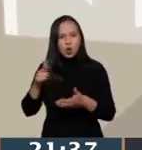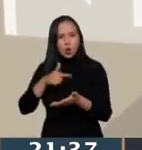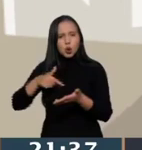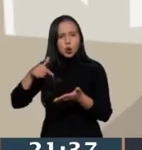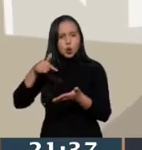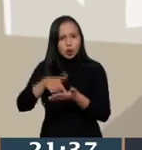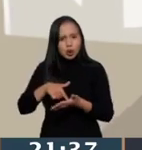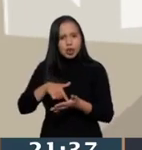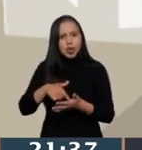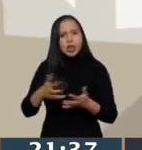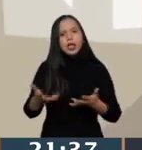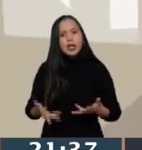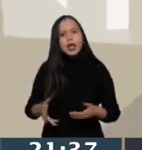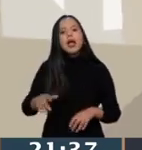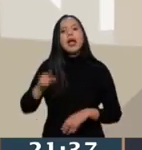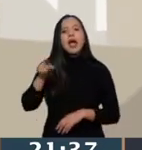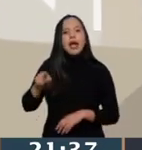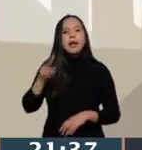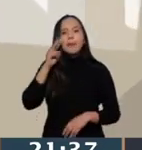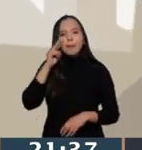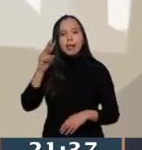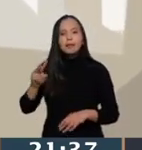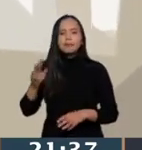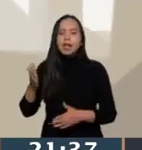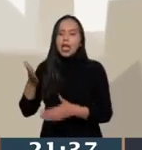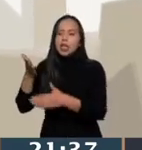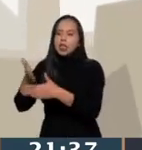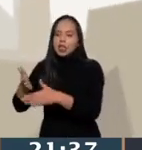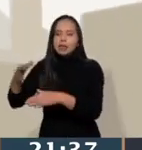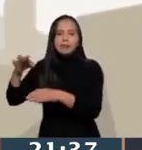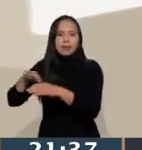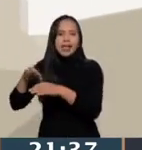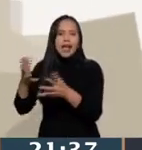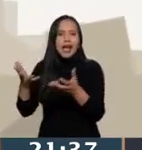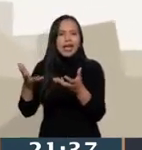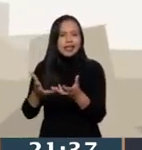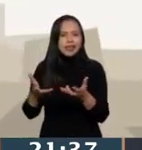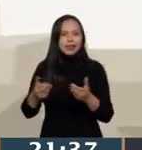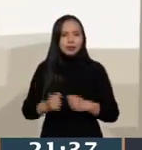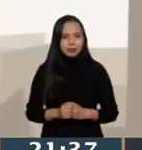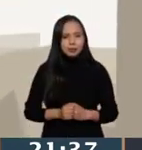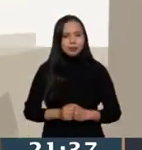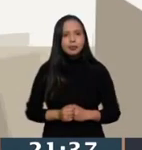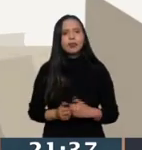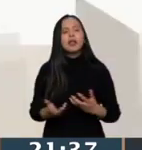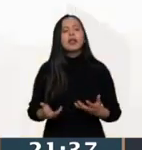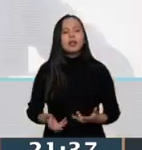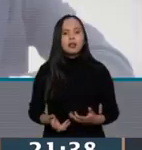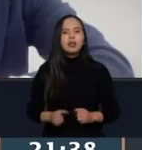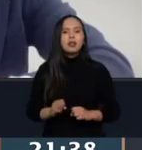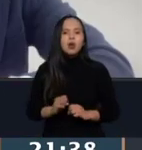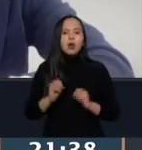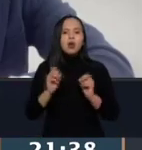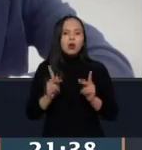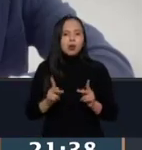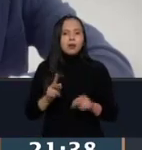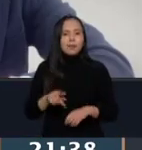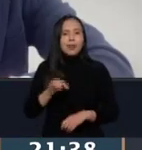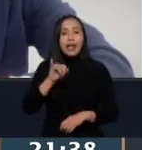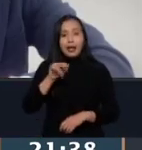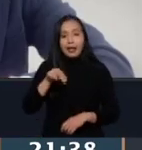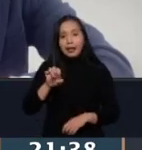consulados o las embajadas a hacer su trámite. Entonces no es un crecimiento atípico. Y aparte de esto que mencionas que ya desmintió el